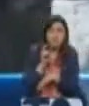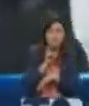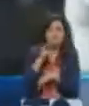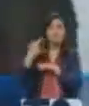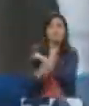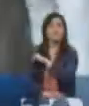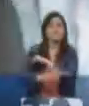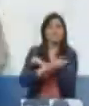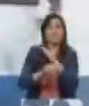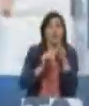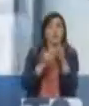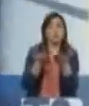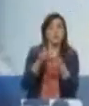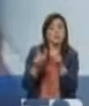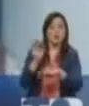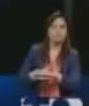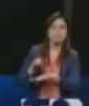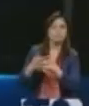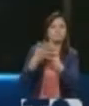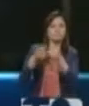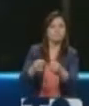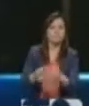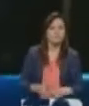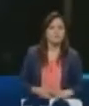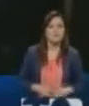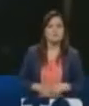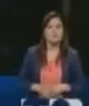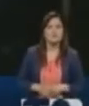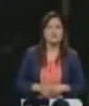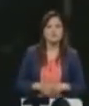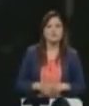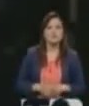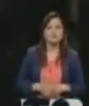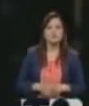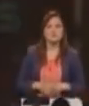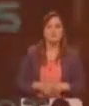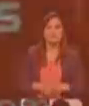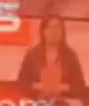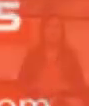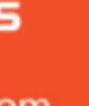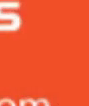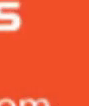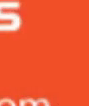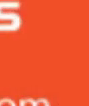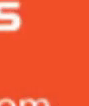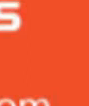dictando sentencias condenatorias a los responsables. En Tulcán, Jairo Jacome Ortega, 24 horas.